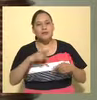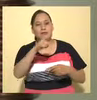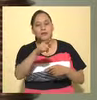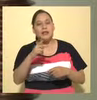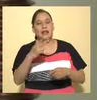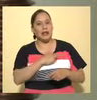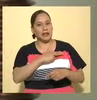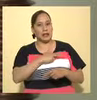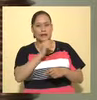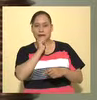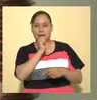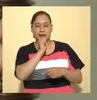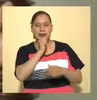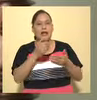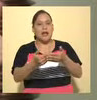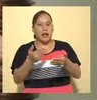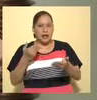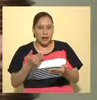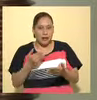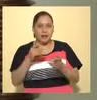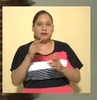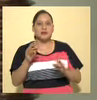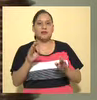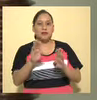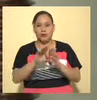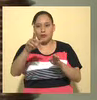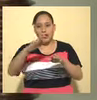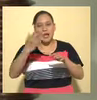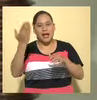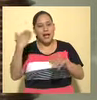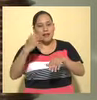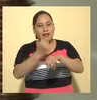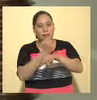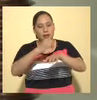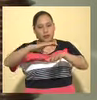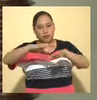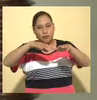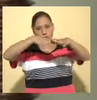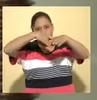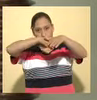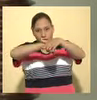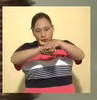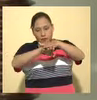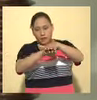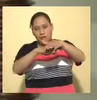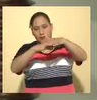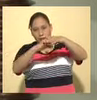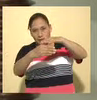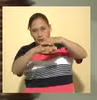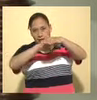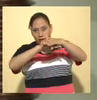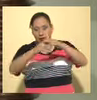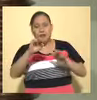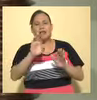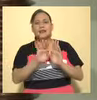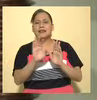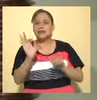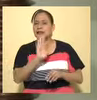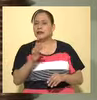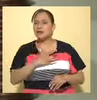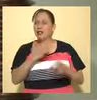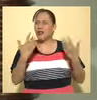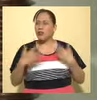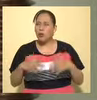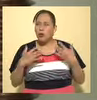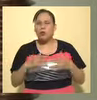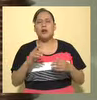de lesiones, porque estabas hablando de las plantillas, si empiezan a sentir algún dolor o si ven que cuando hacen algún,